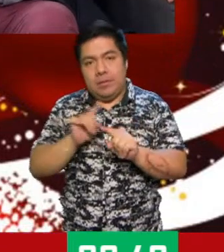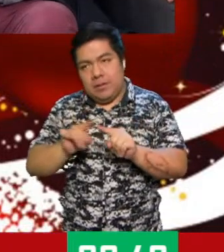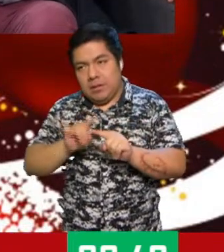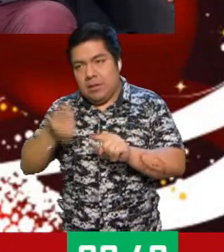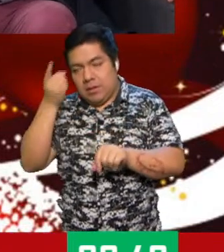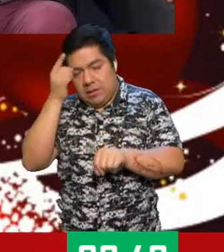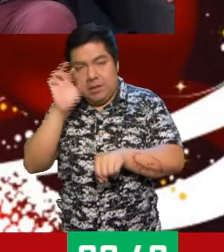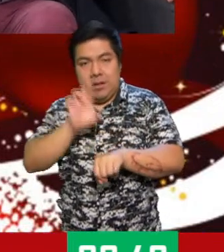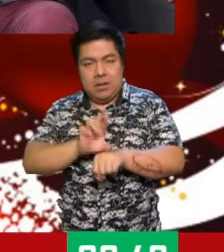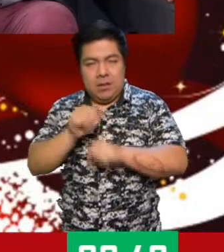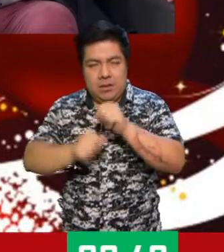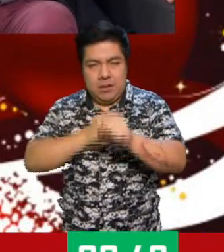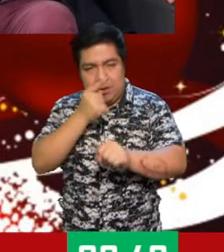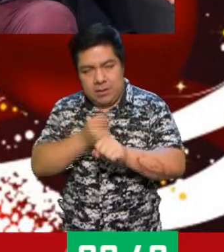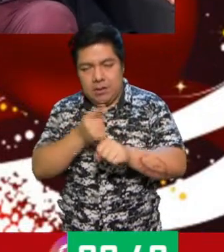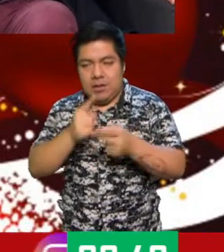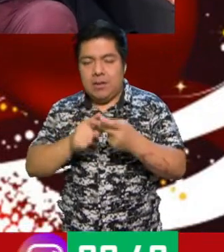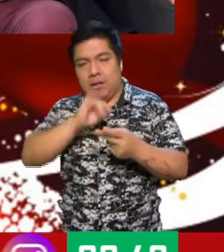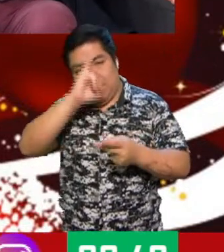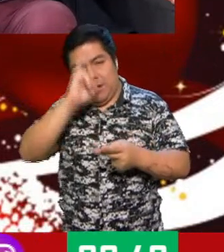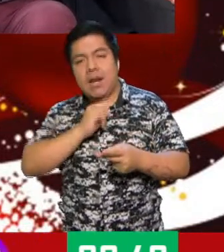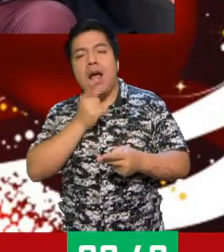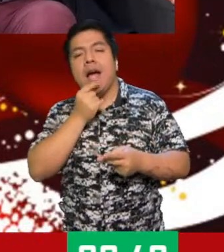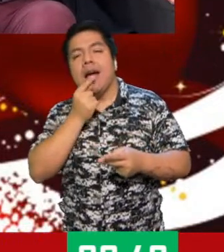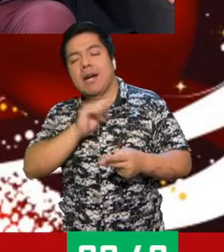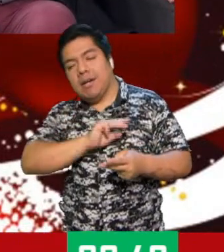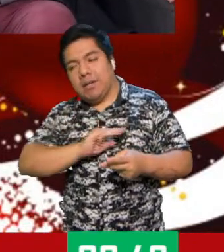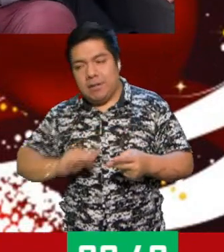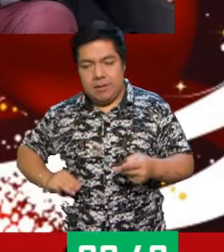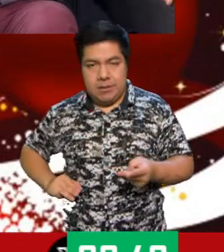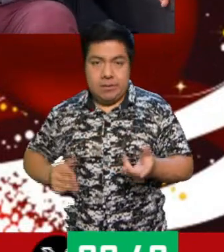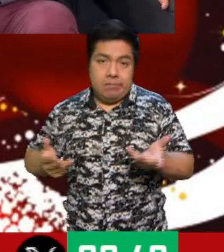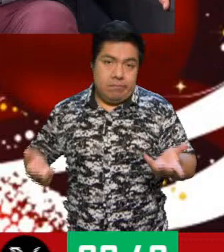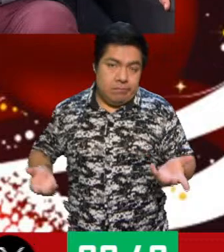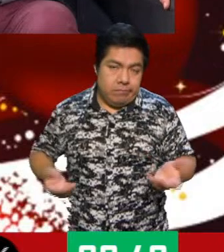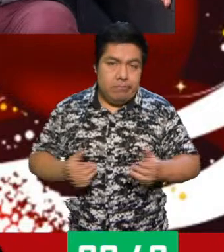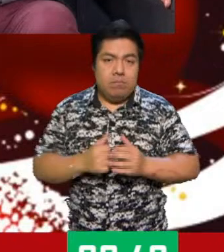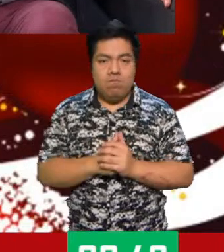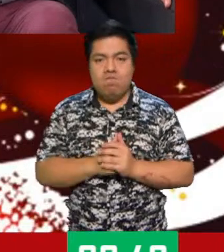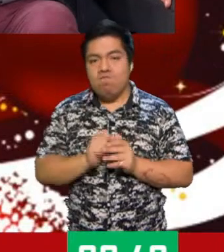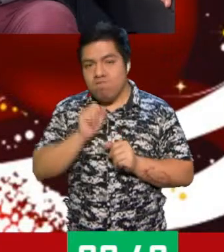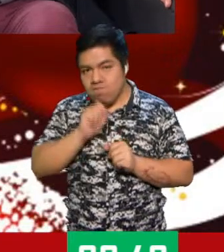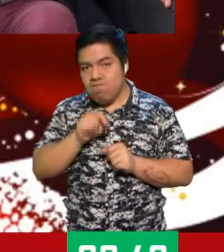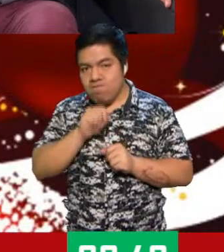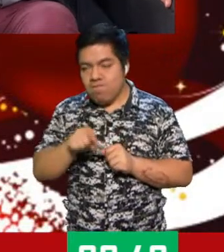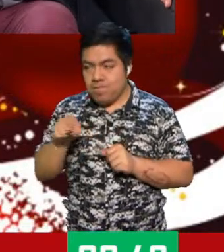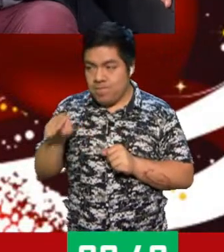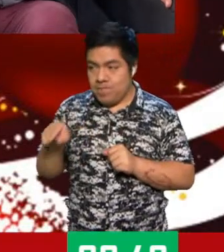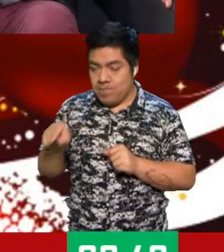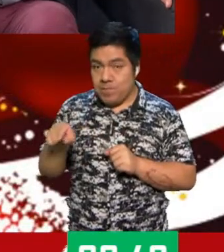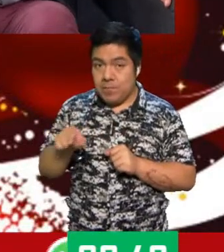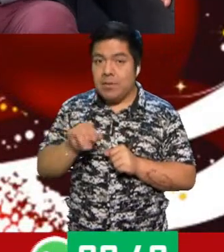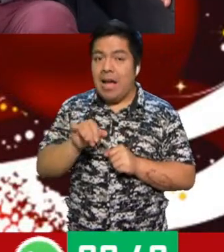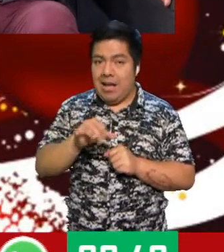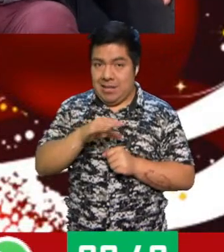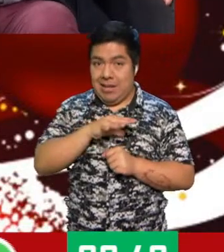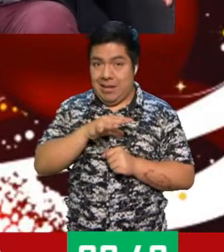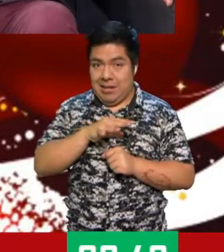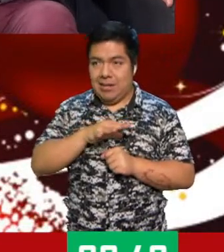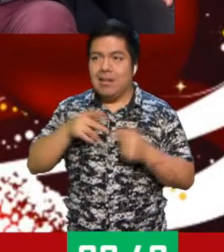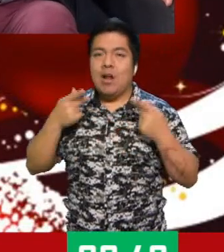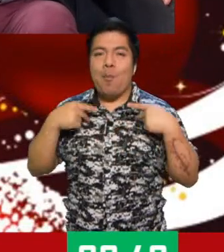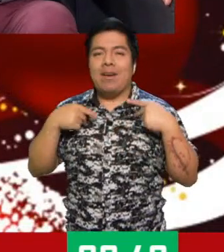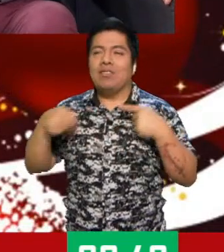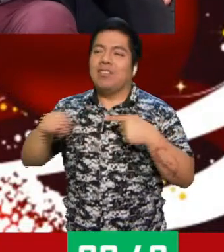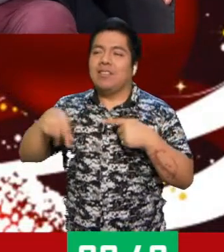seguridad pública, ¿no? Jefes de la policía municipal. Bueno, indudablemente también disponen de un cerco de